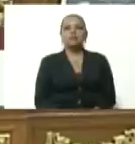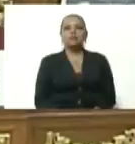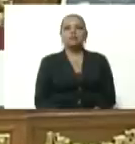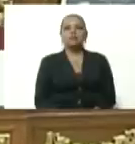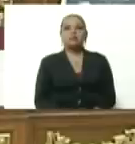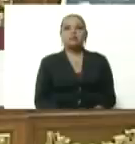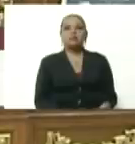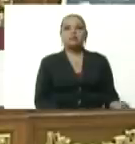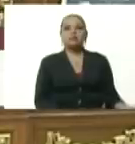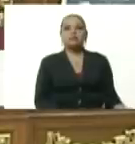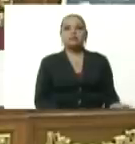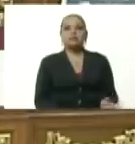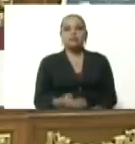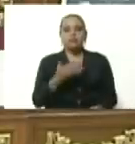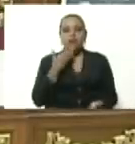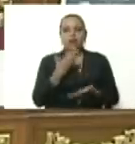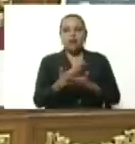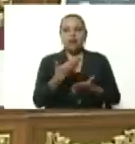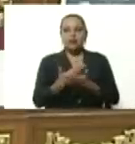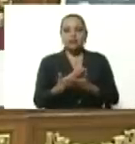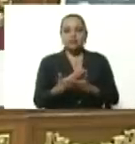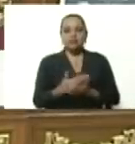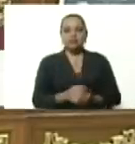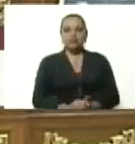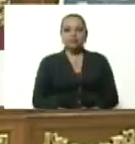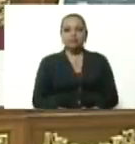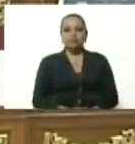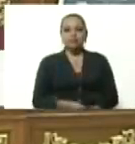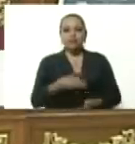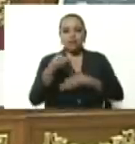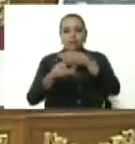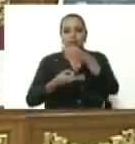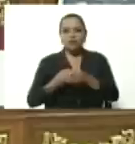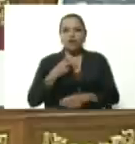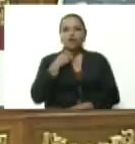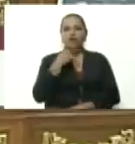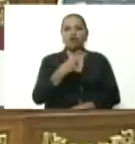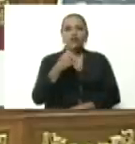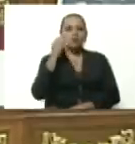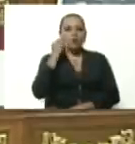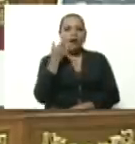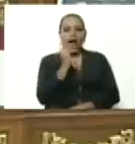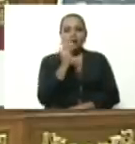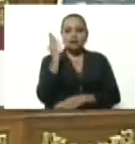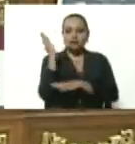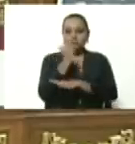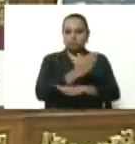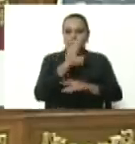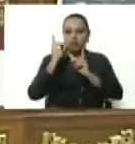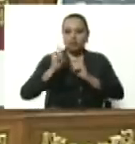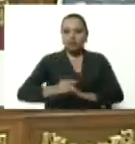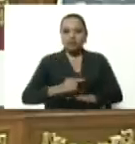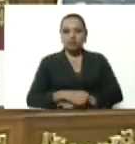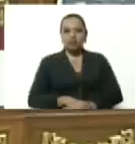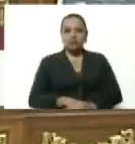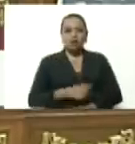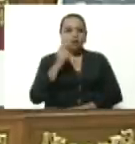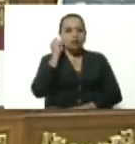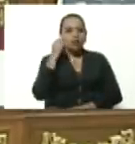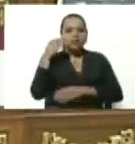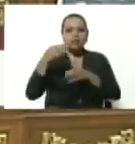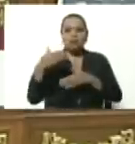Gracias, compatriota Gladys Requena. Es la voz de una mujer agredida. La voz de una mujer